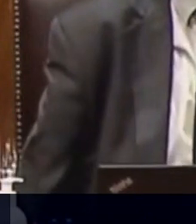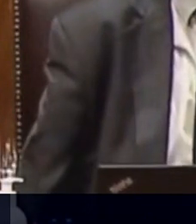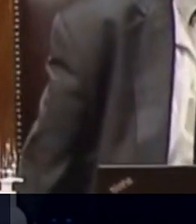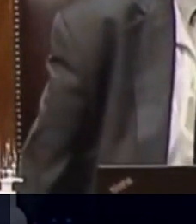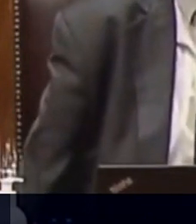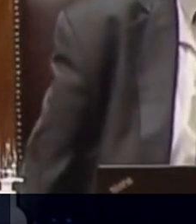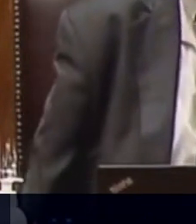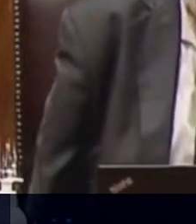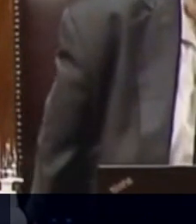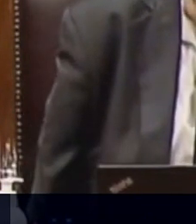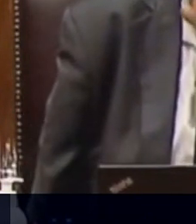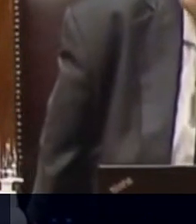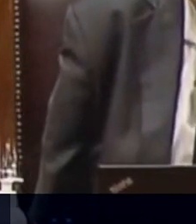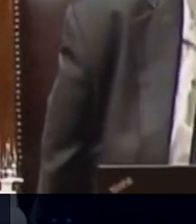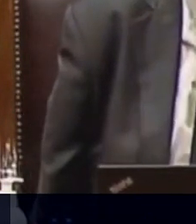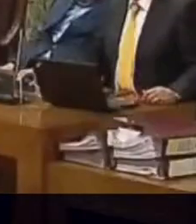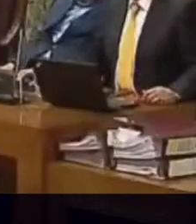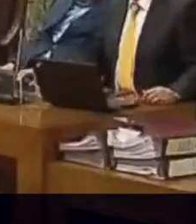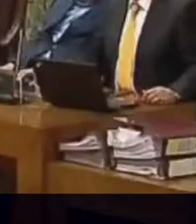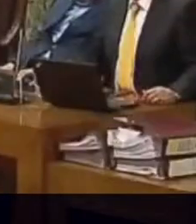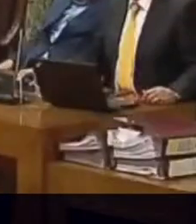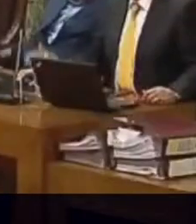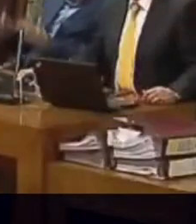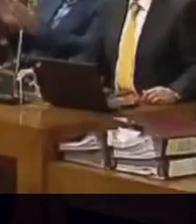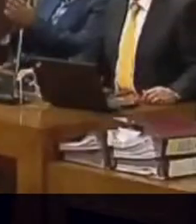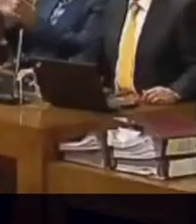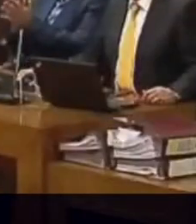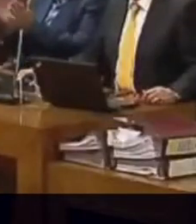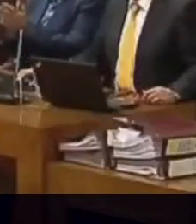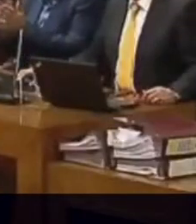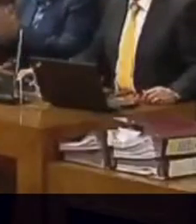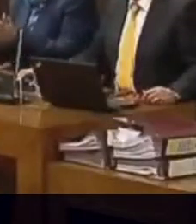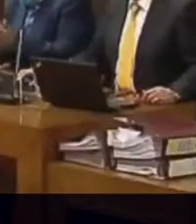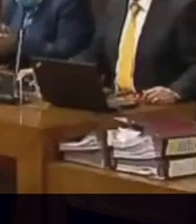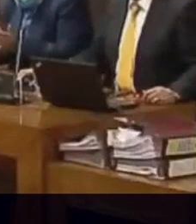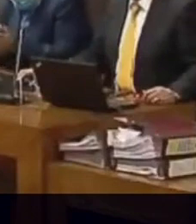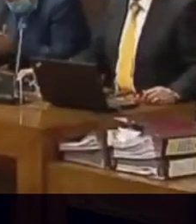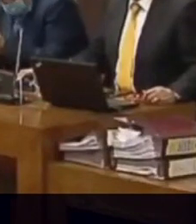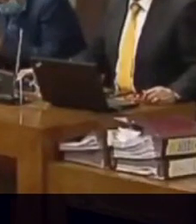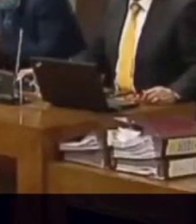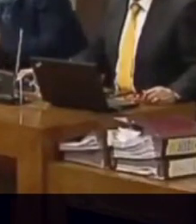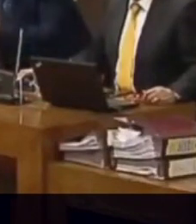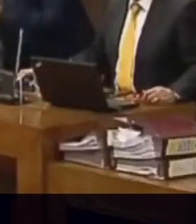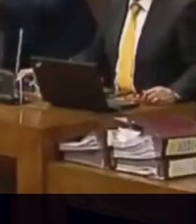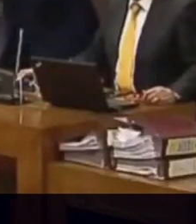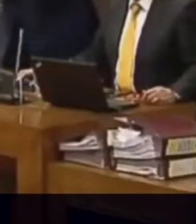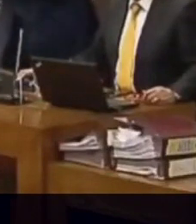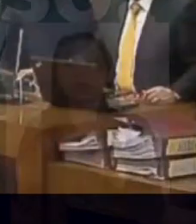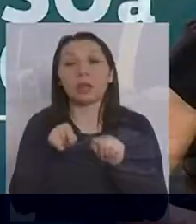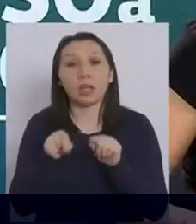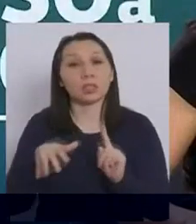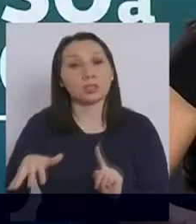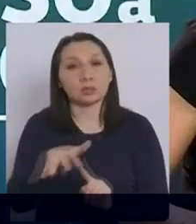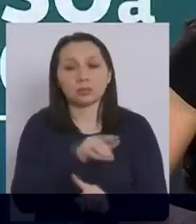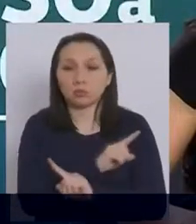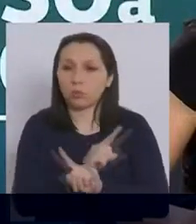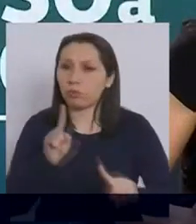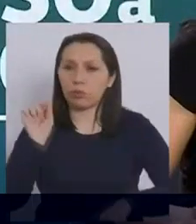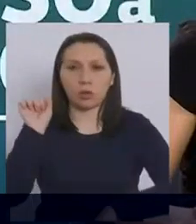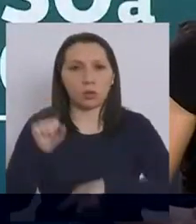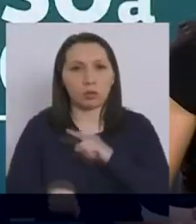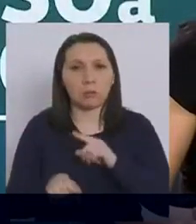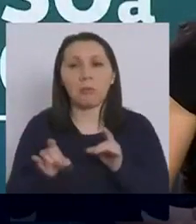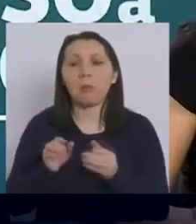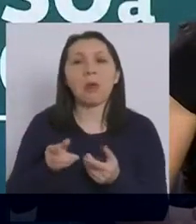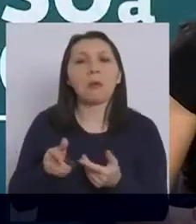mandatario aceptó la renuncia de Pérez al puesto que había asumido hace solo 3 meses en el último cambio de gabinete. Esta renuncia